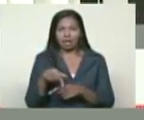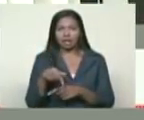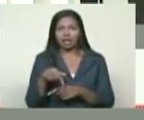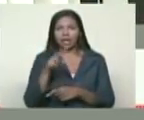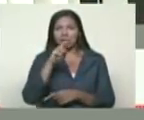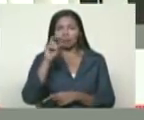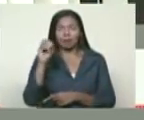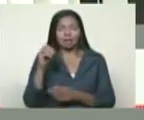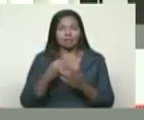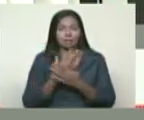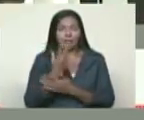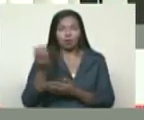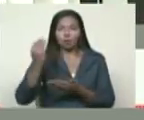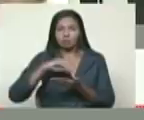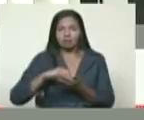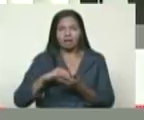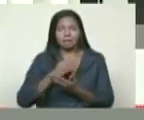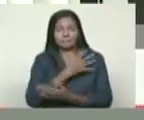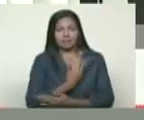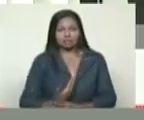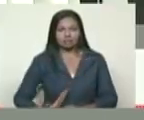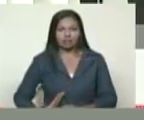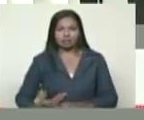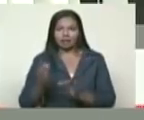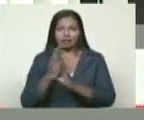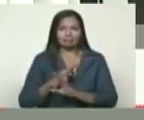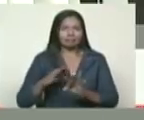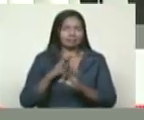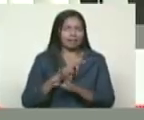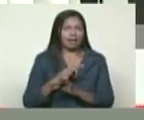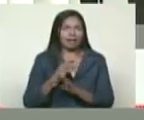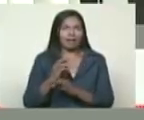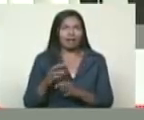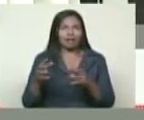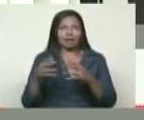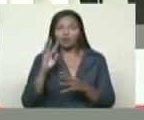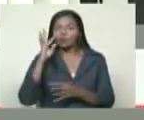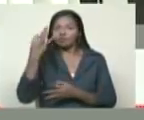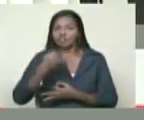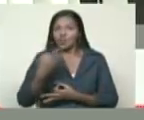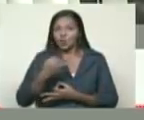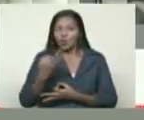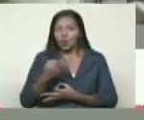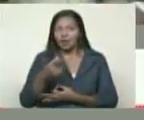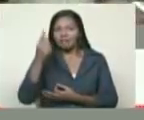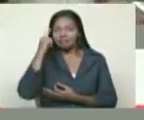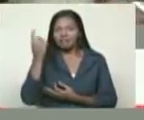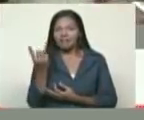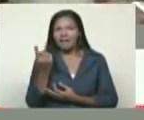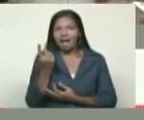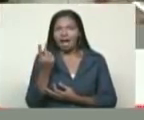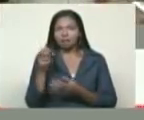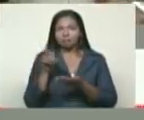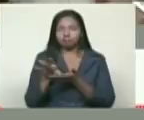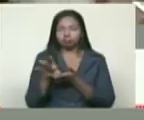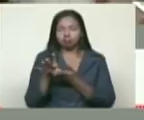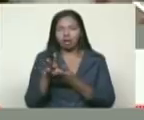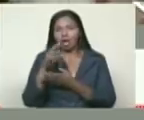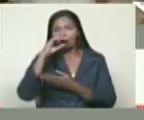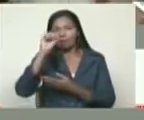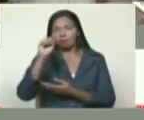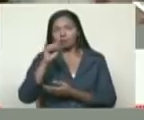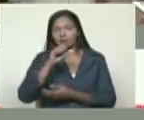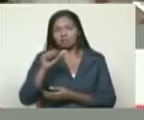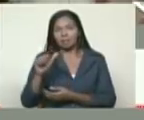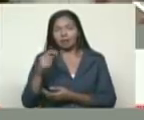mayo? De nadie. Estaban seguros de que era cuestión de días, en el peor caso de semanas. Por